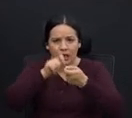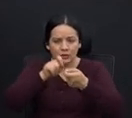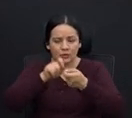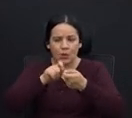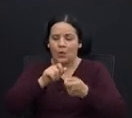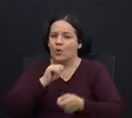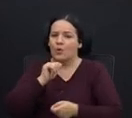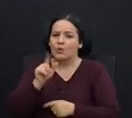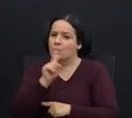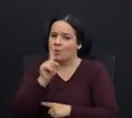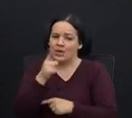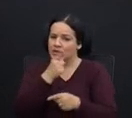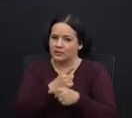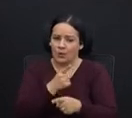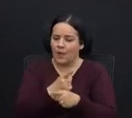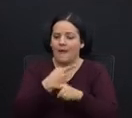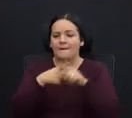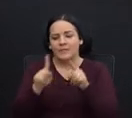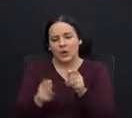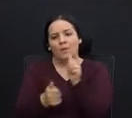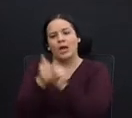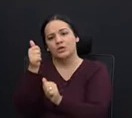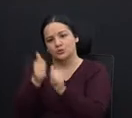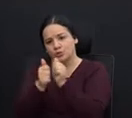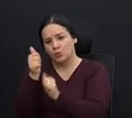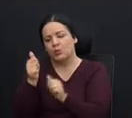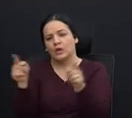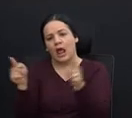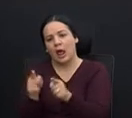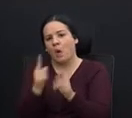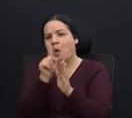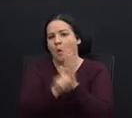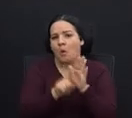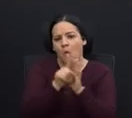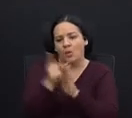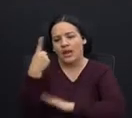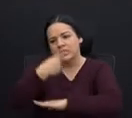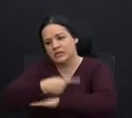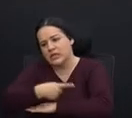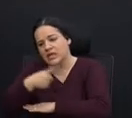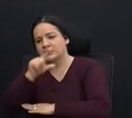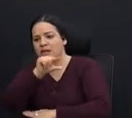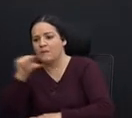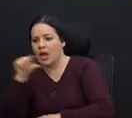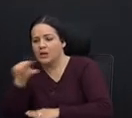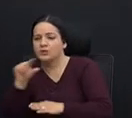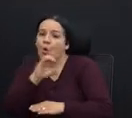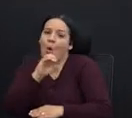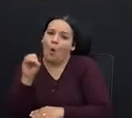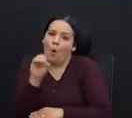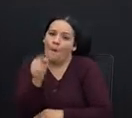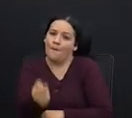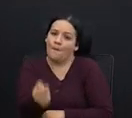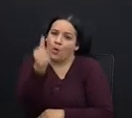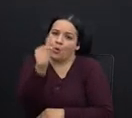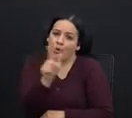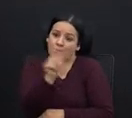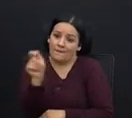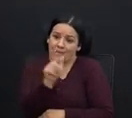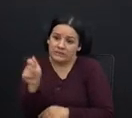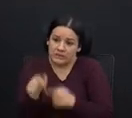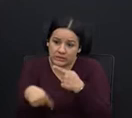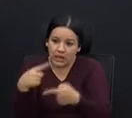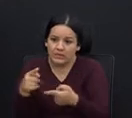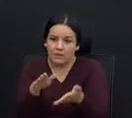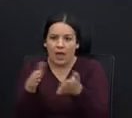de los casos se trata de plazos breves, horas, días, semanas o a lo sumo pocos meses. C. En el momento